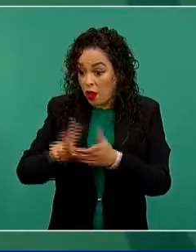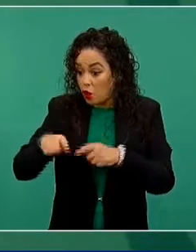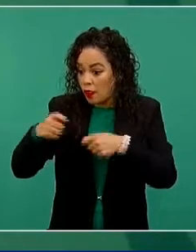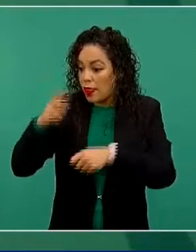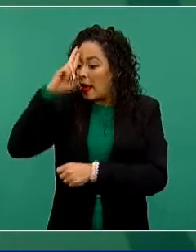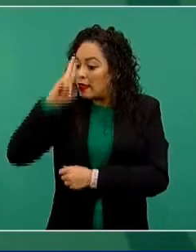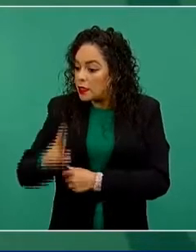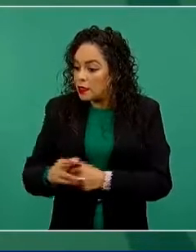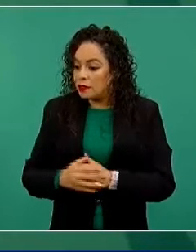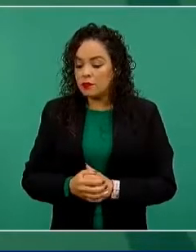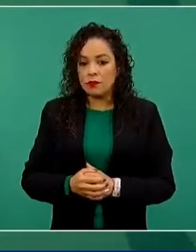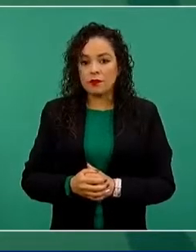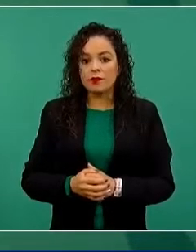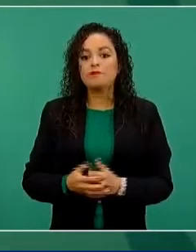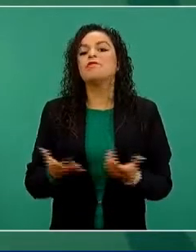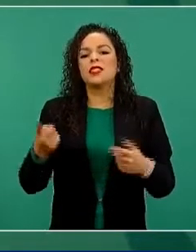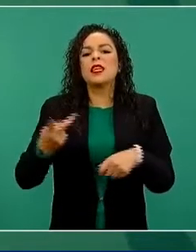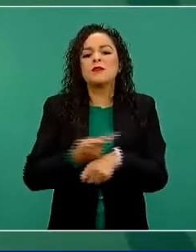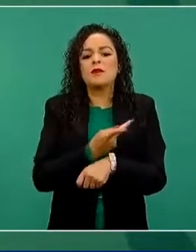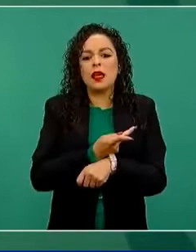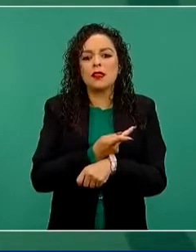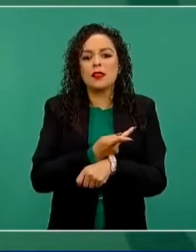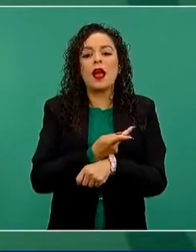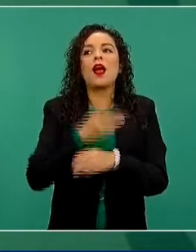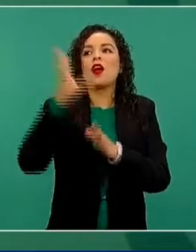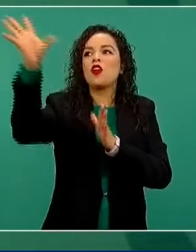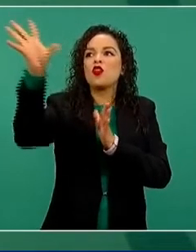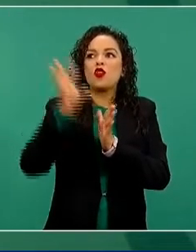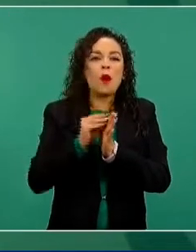se buscan ejemplos del extranjero